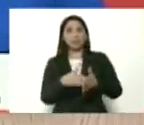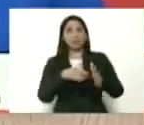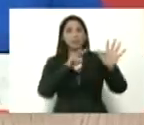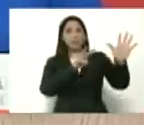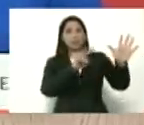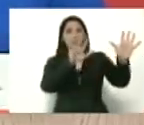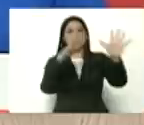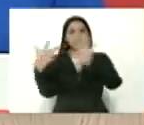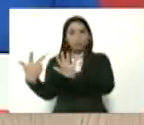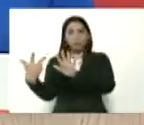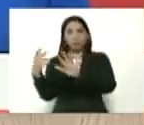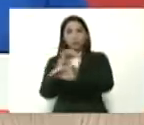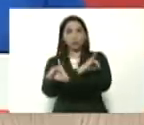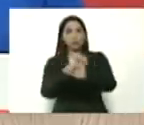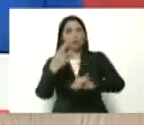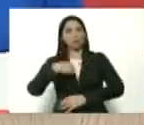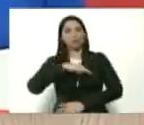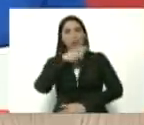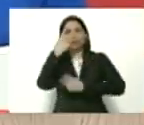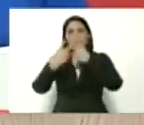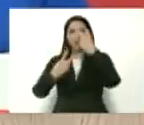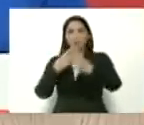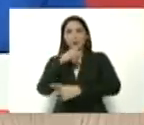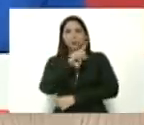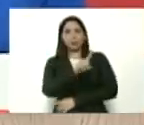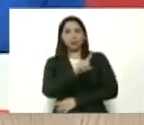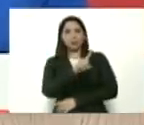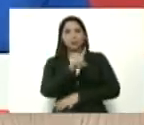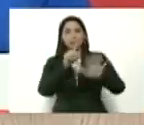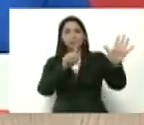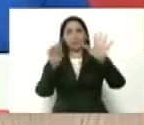170.718 y ya hemos visitado